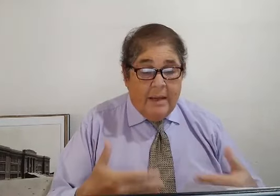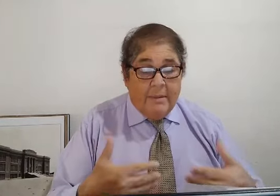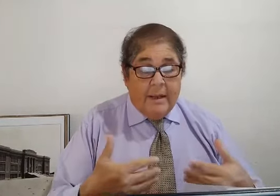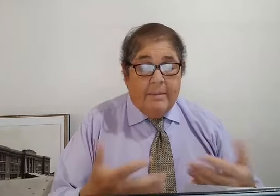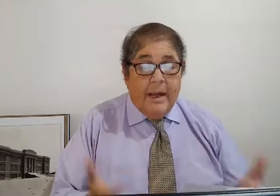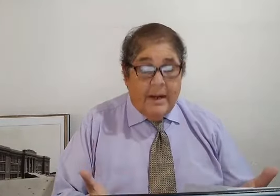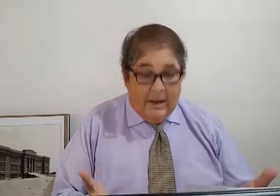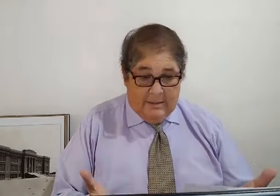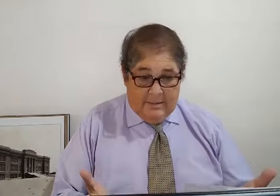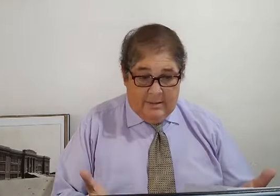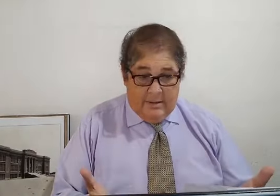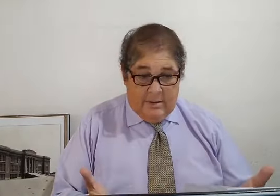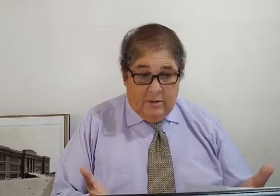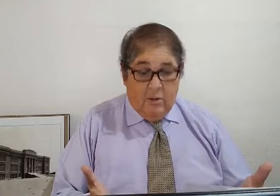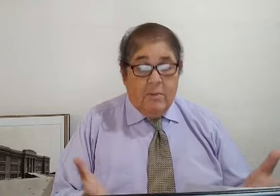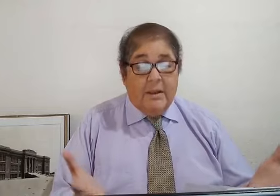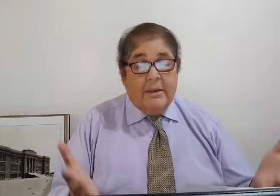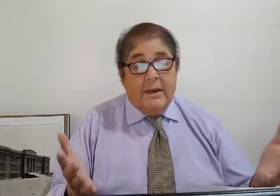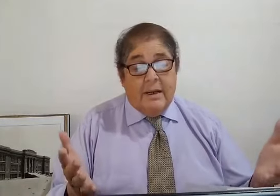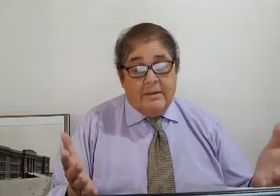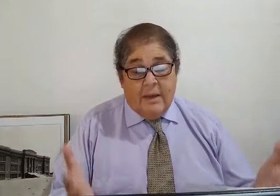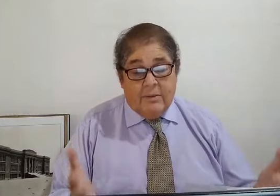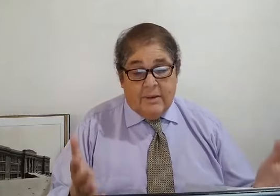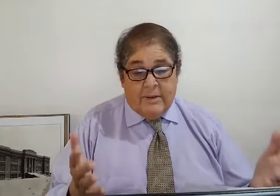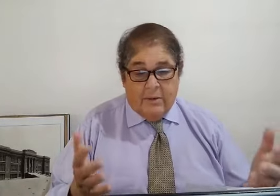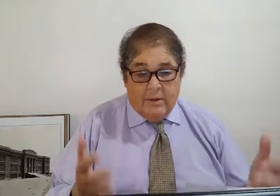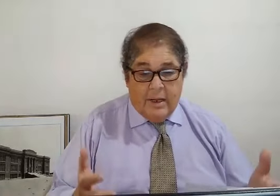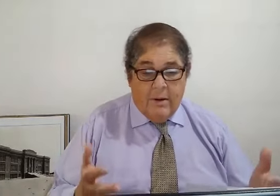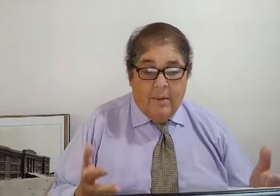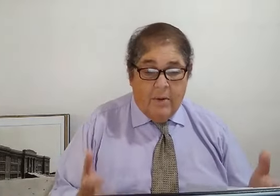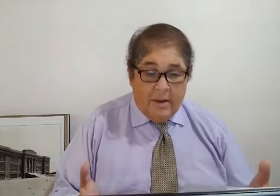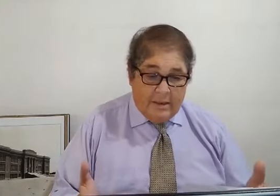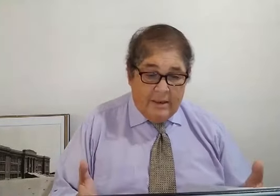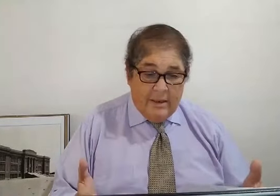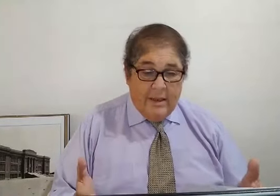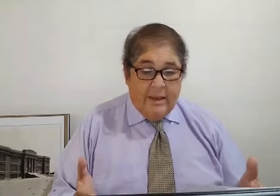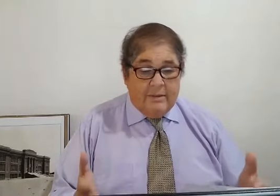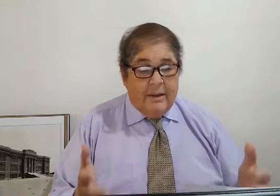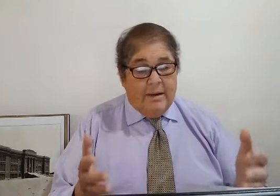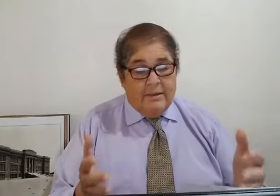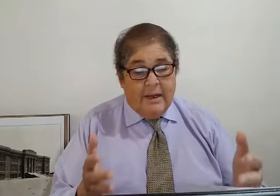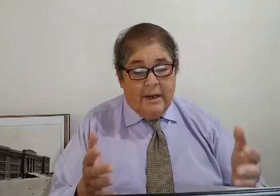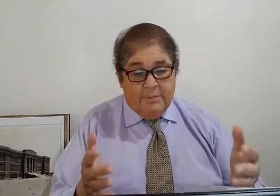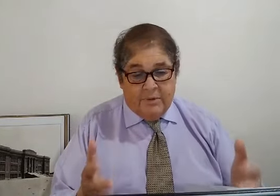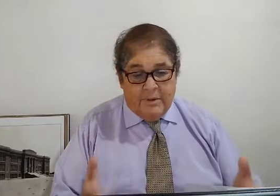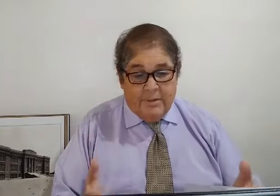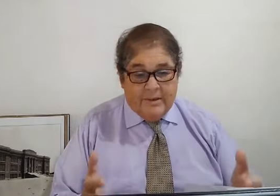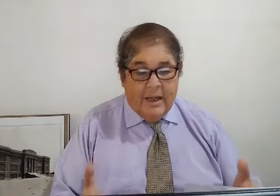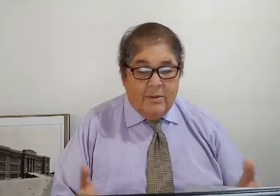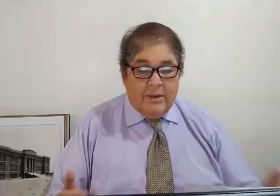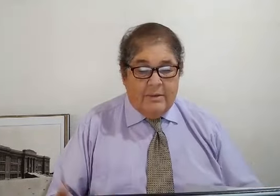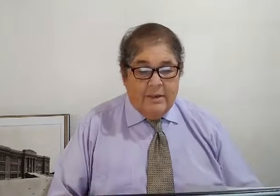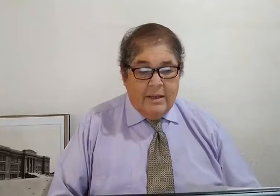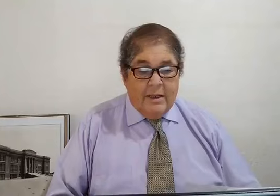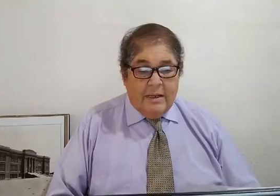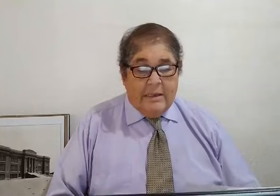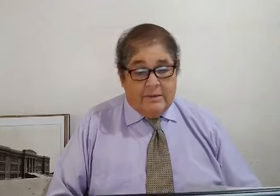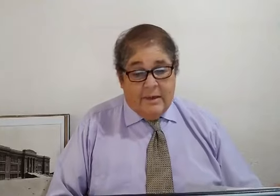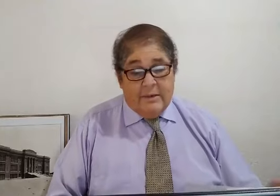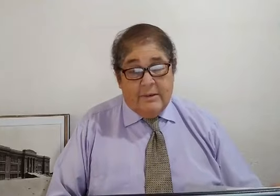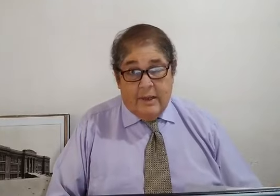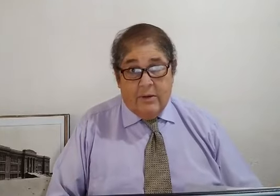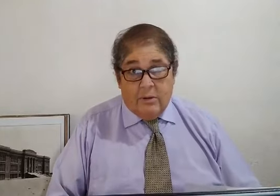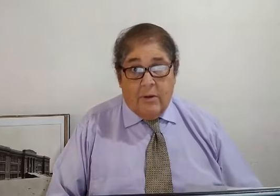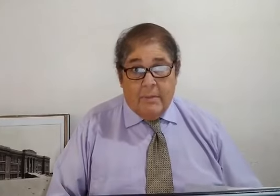autopsia verbal, documenten las causas que rodearon la muerte, establezcan las posibles causas y, de